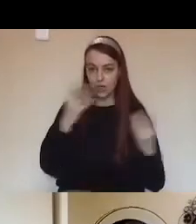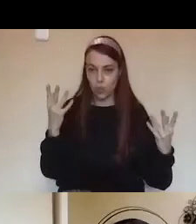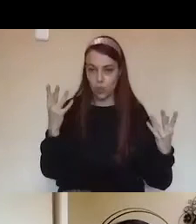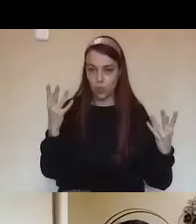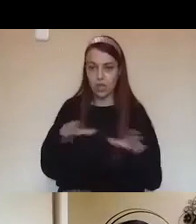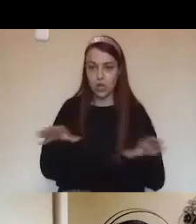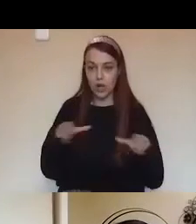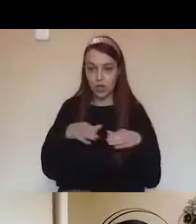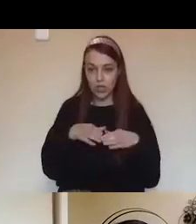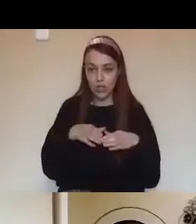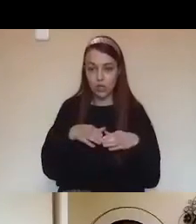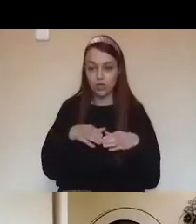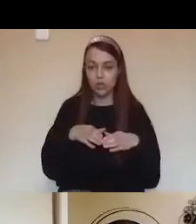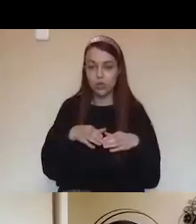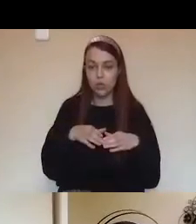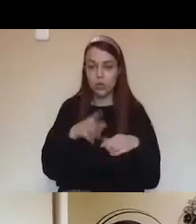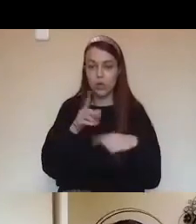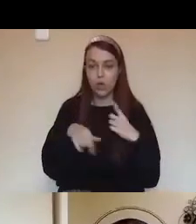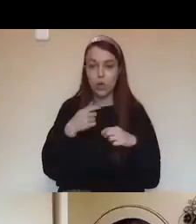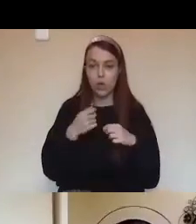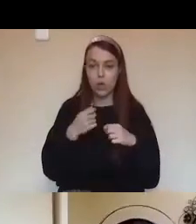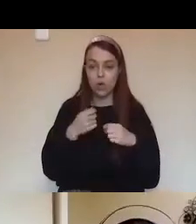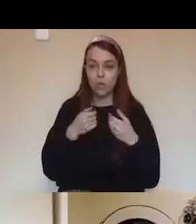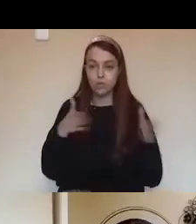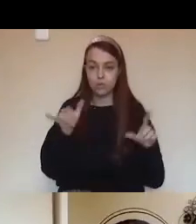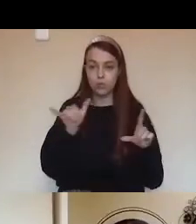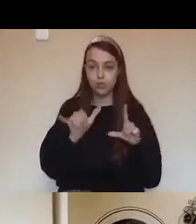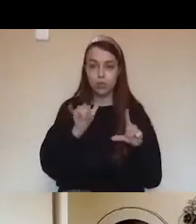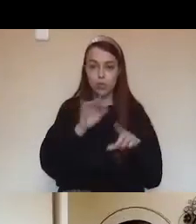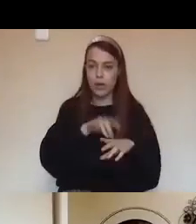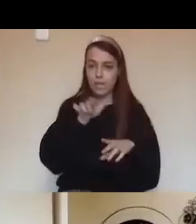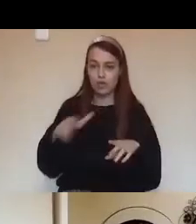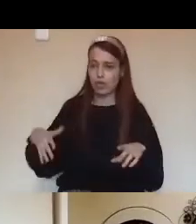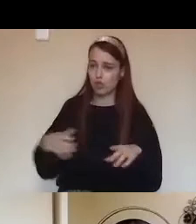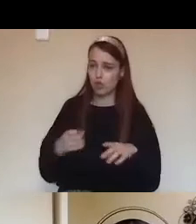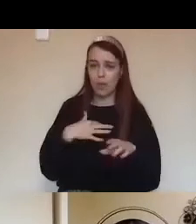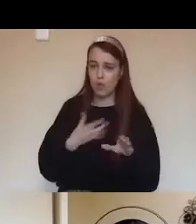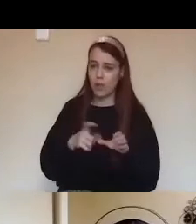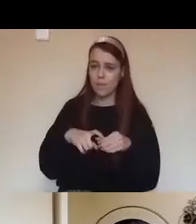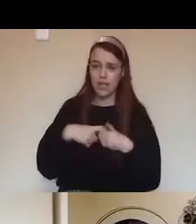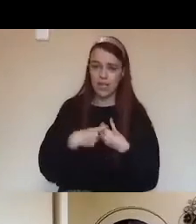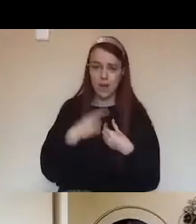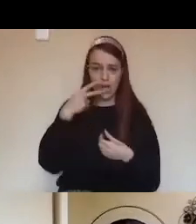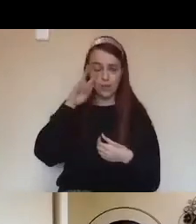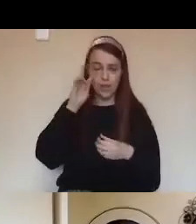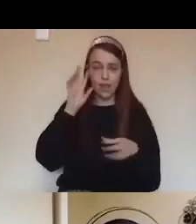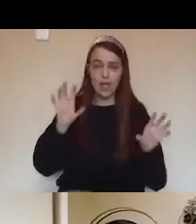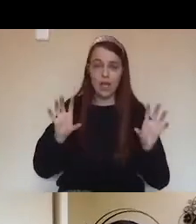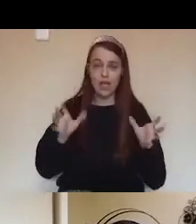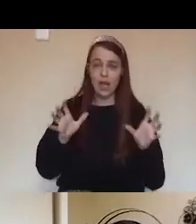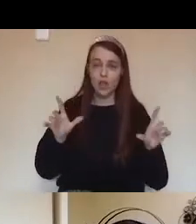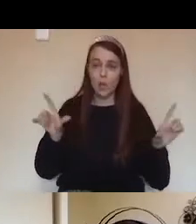reserva, pero abrimos un canal de YouTube, así que ya todos pueden participar. Las experiencias de realidad virtual son